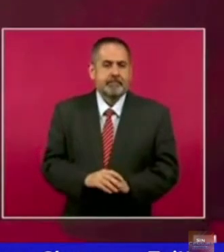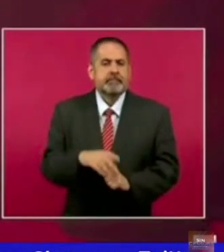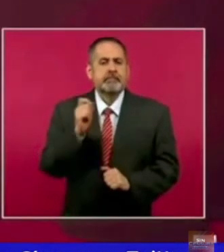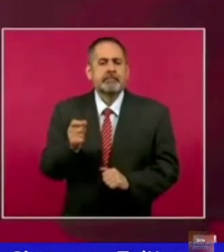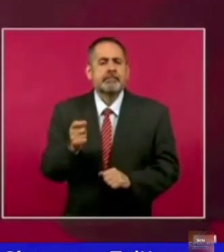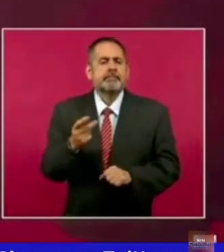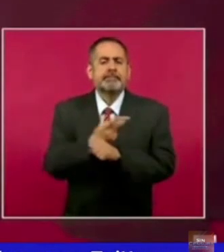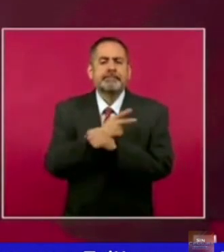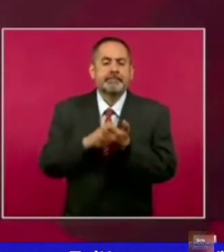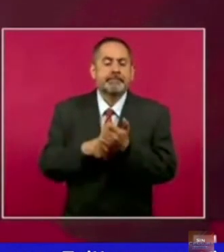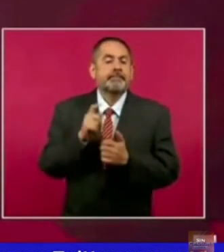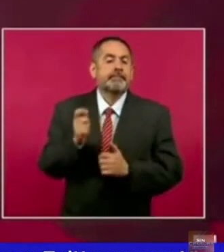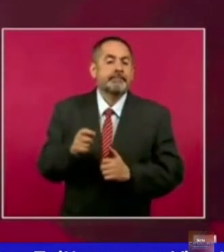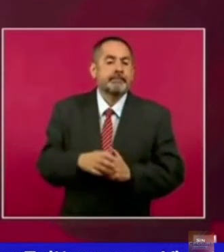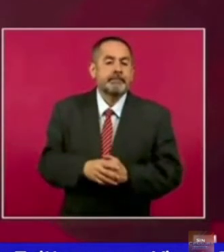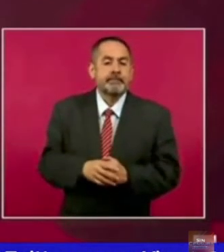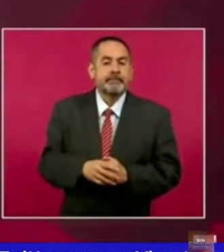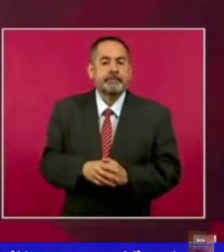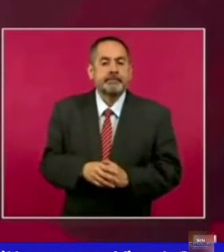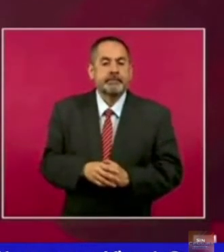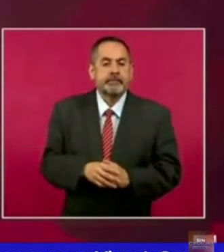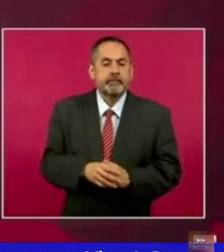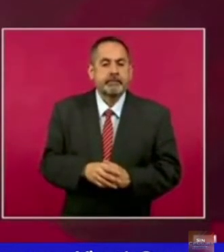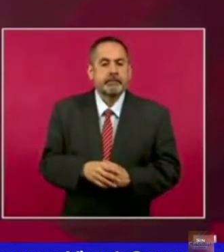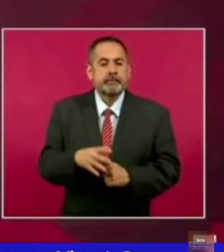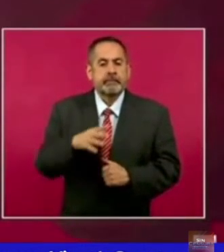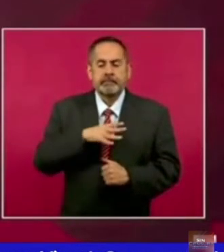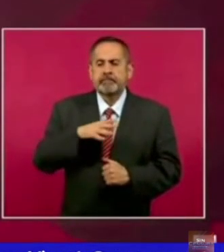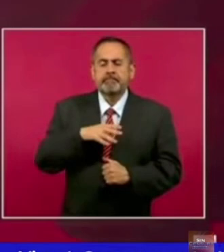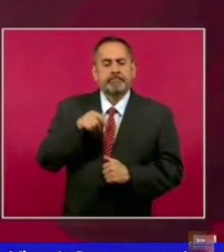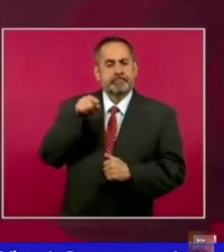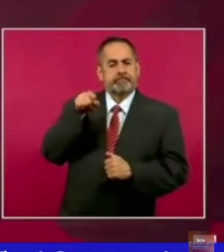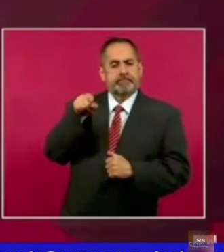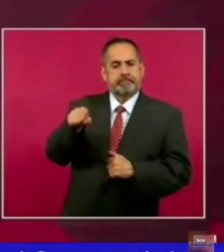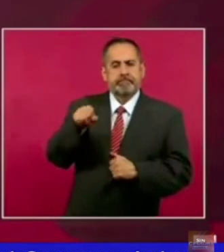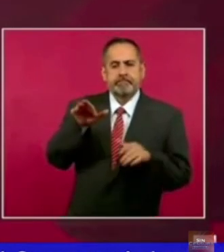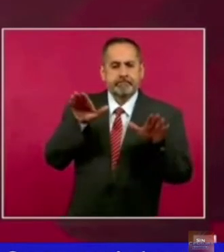Resulta que hay una organización